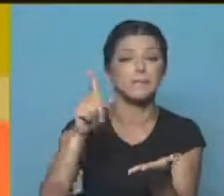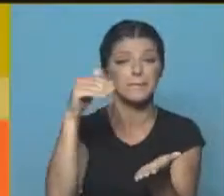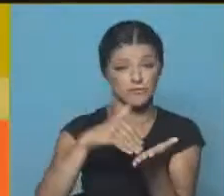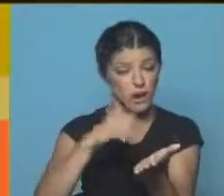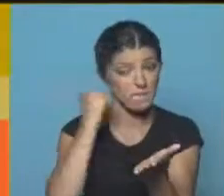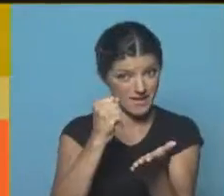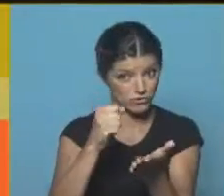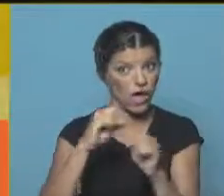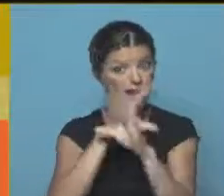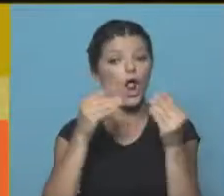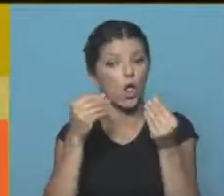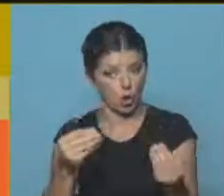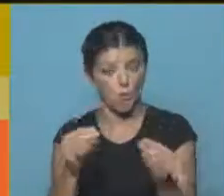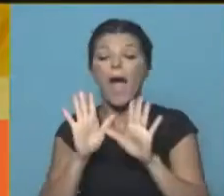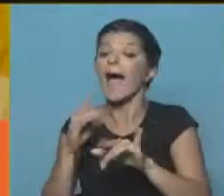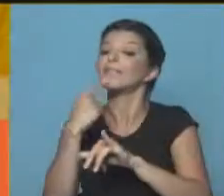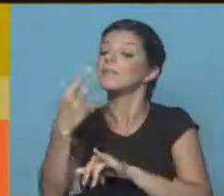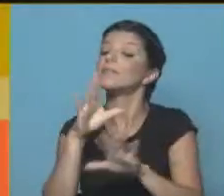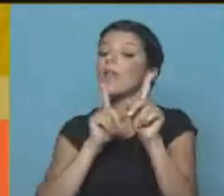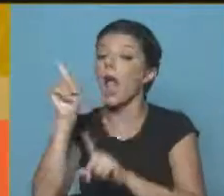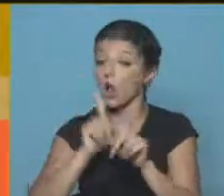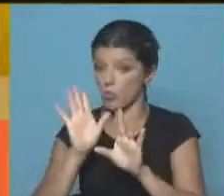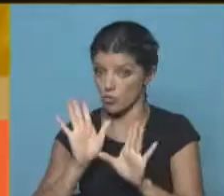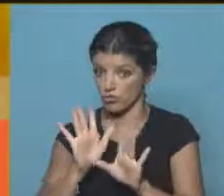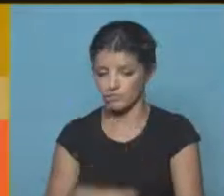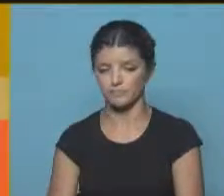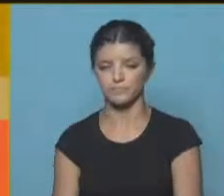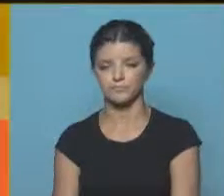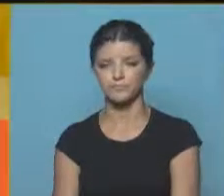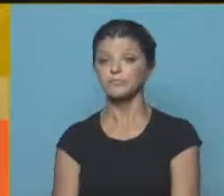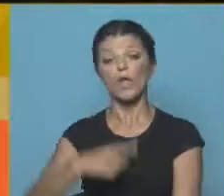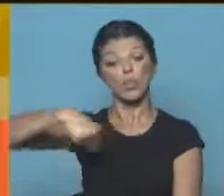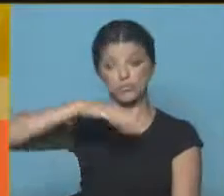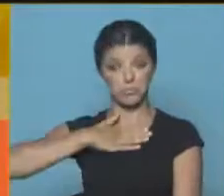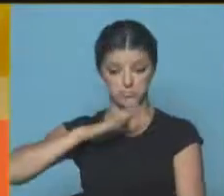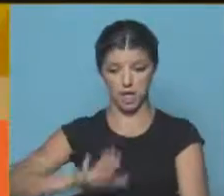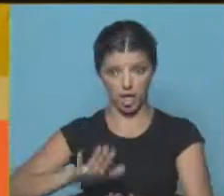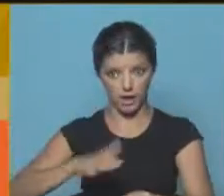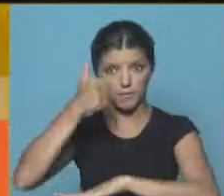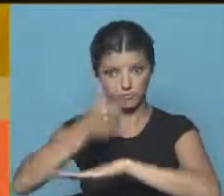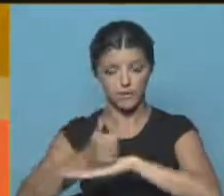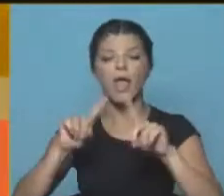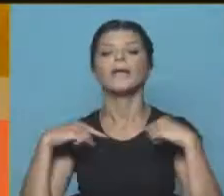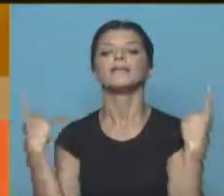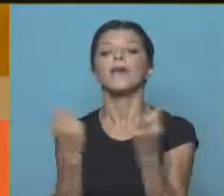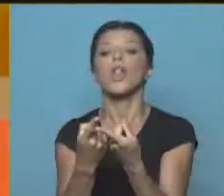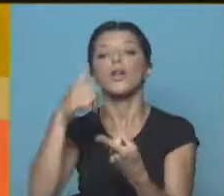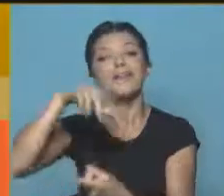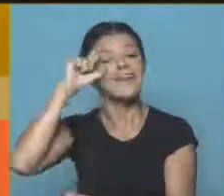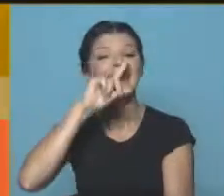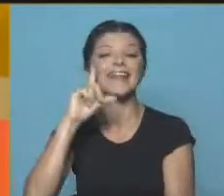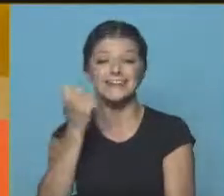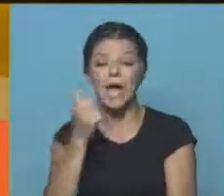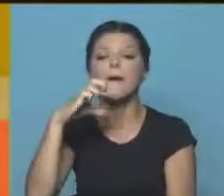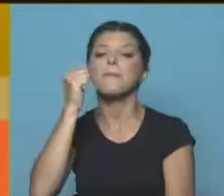pesos. Esto es lo que están diciendo los funcionarios del Poder Ejecutivo. Y nosotros estamos aquí en el Salón Delia Parodi de la Cámara de Diputados porque se espera que